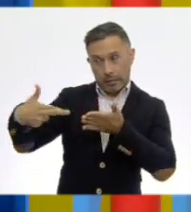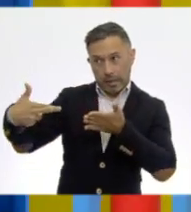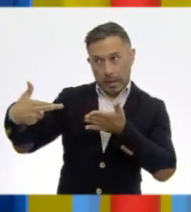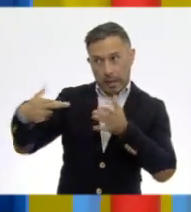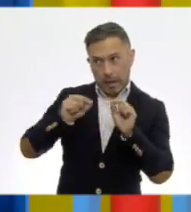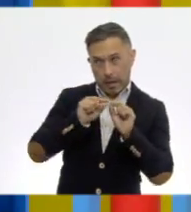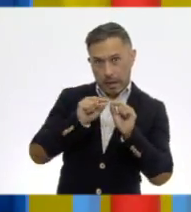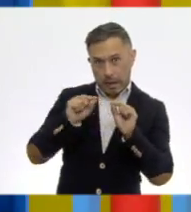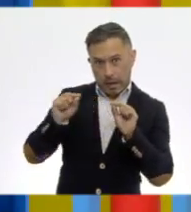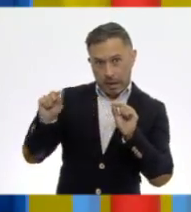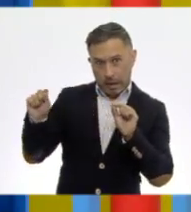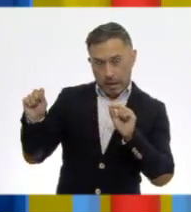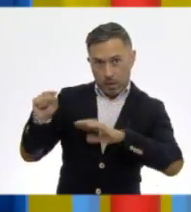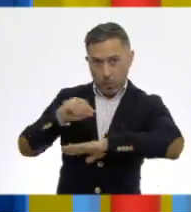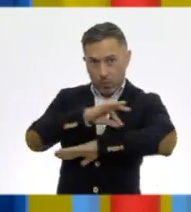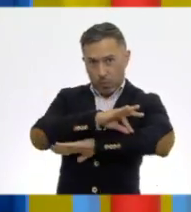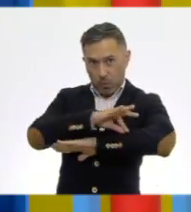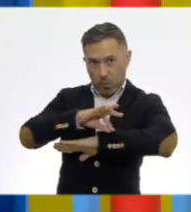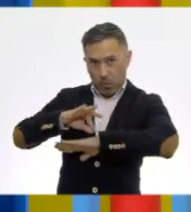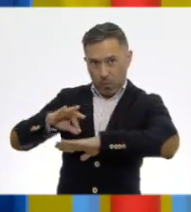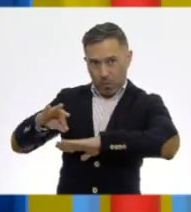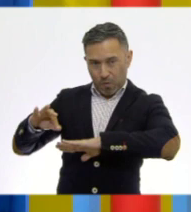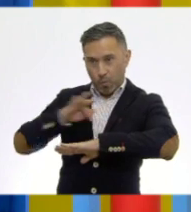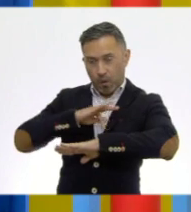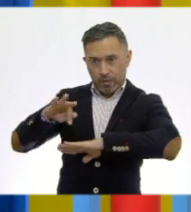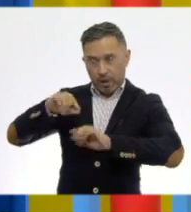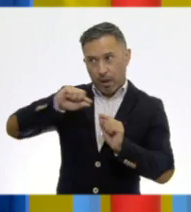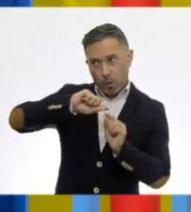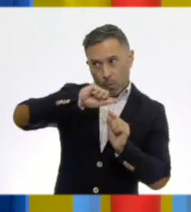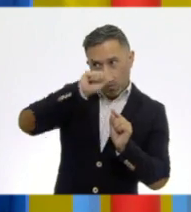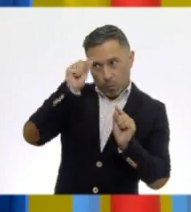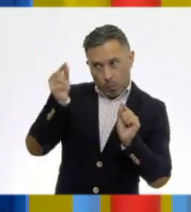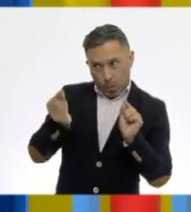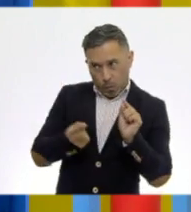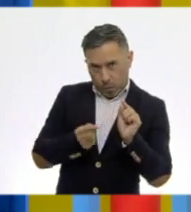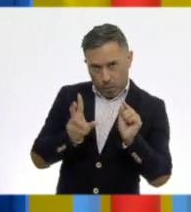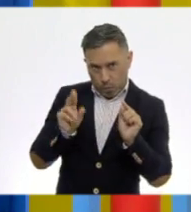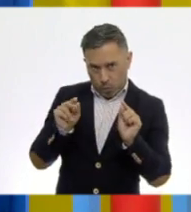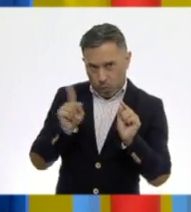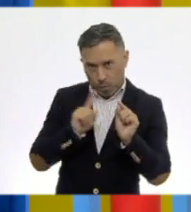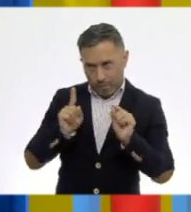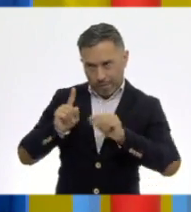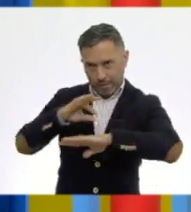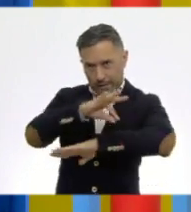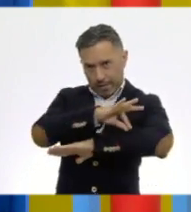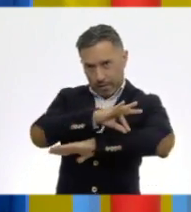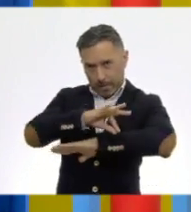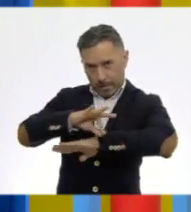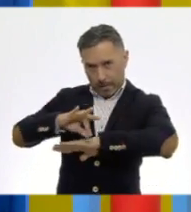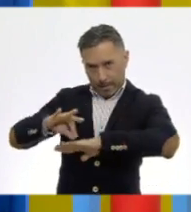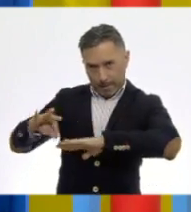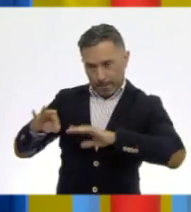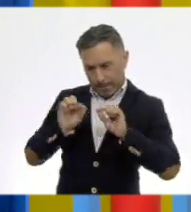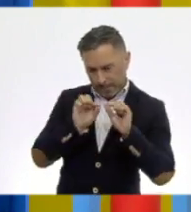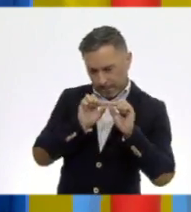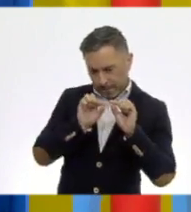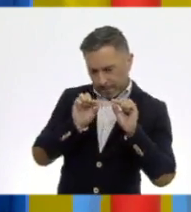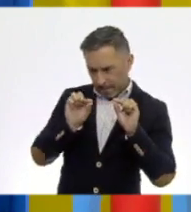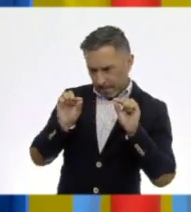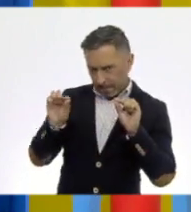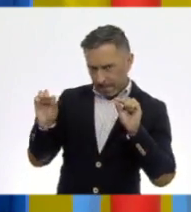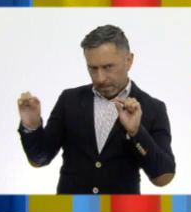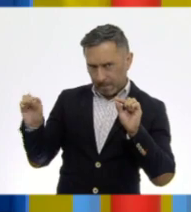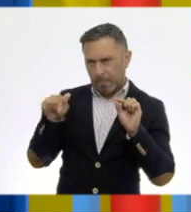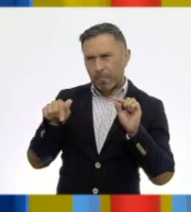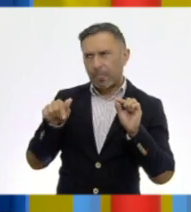línea circular o línea curva. Una línea curva. Es una línea recta y tiene que ver entonces con el largo de esa